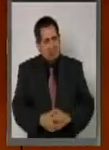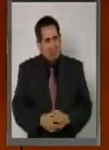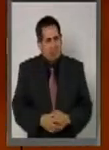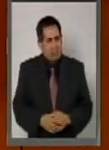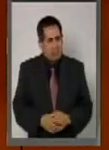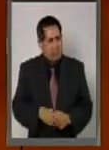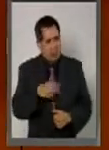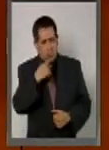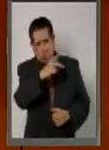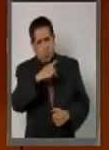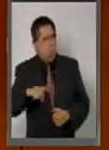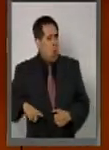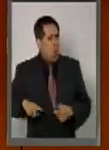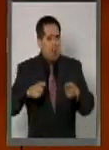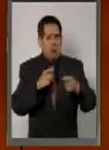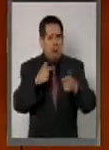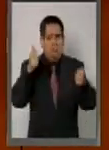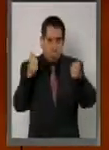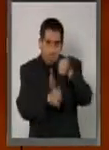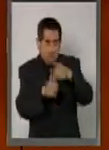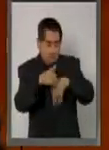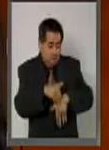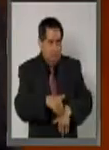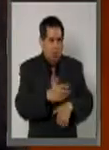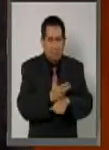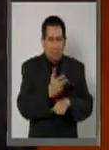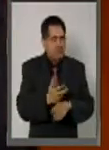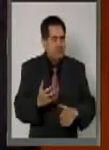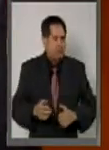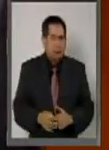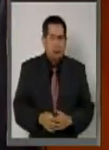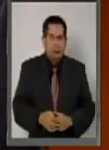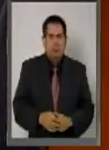Es un gobierno sometido.